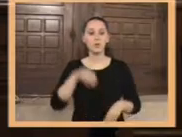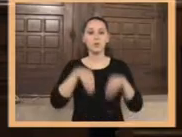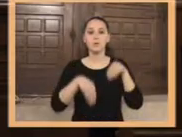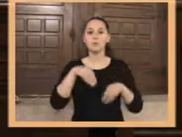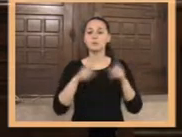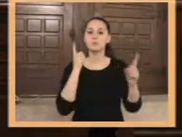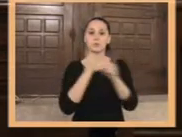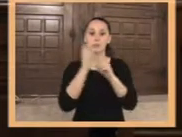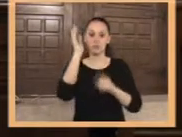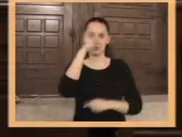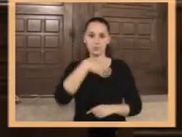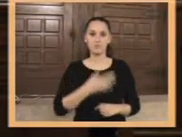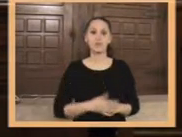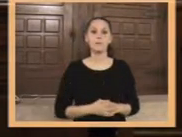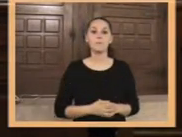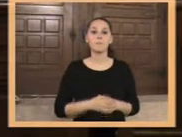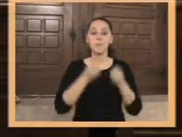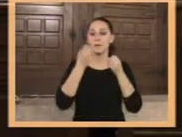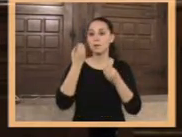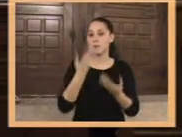contra. La propuesta de acuerdo,